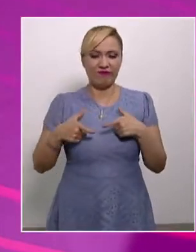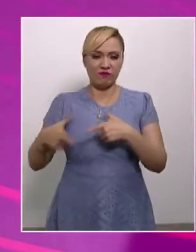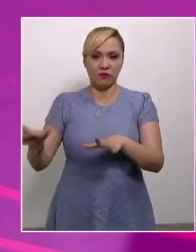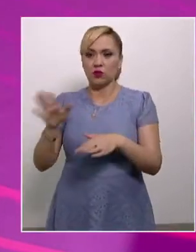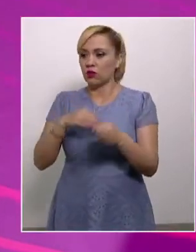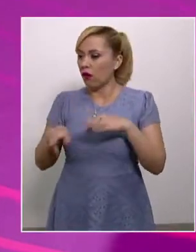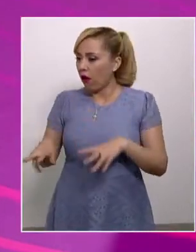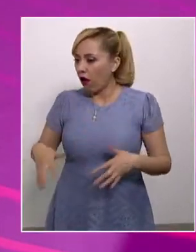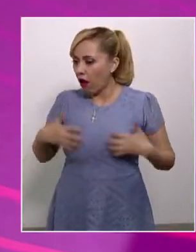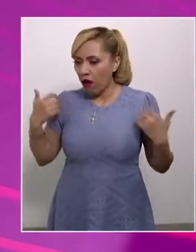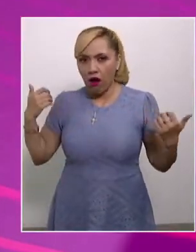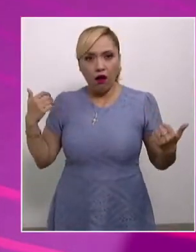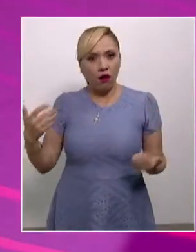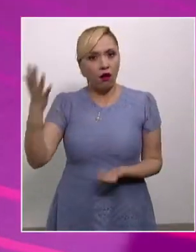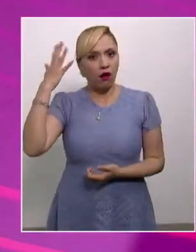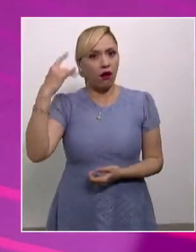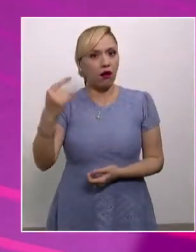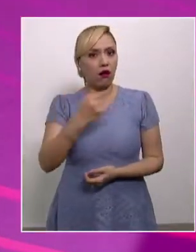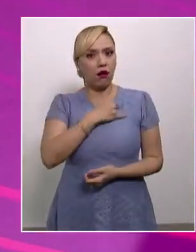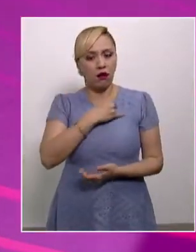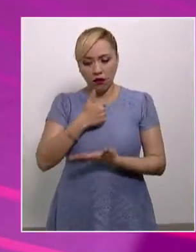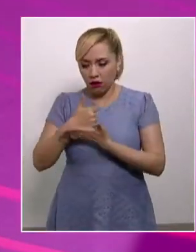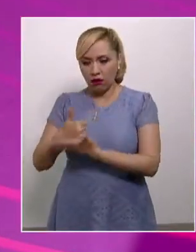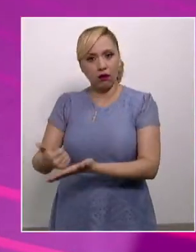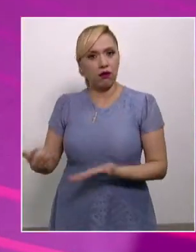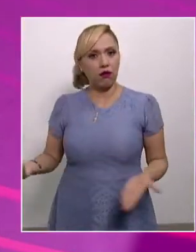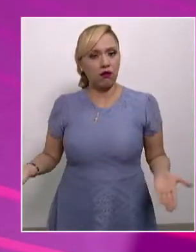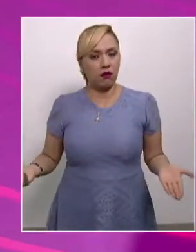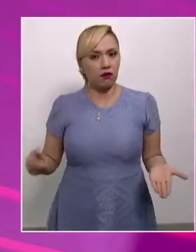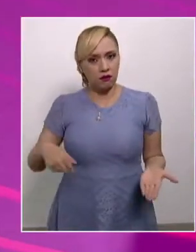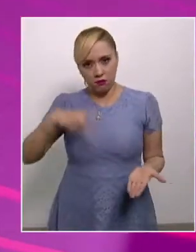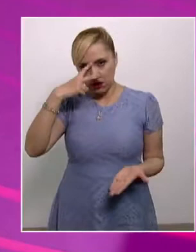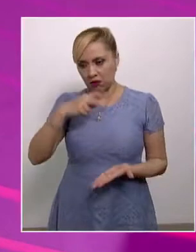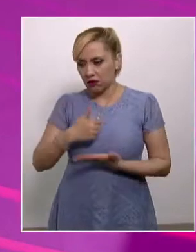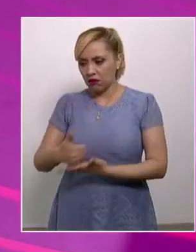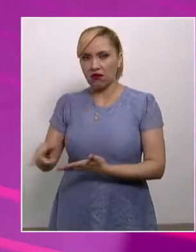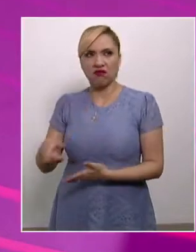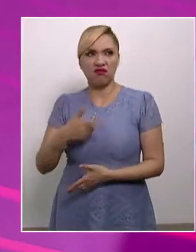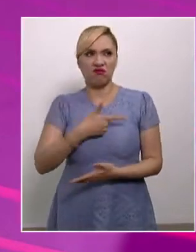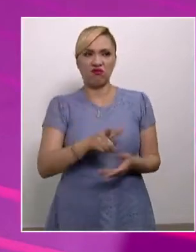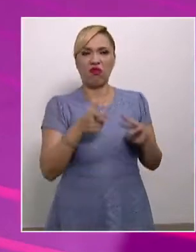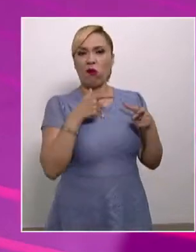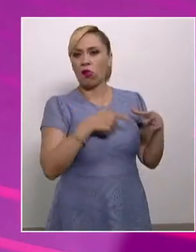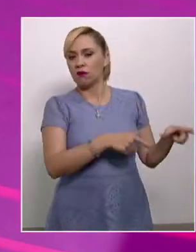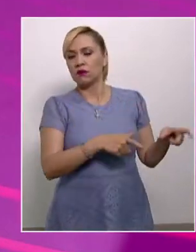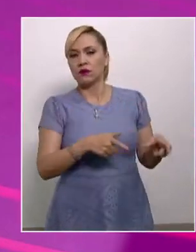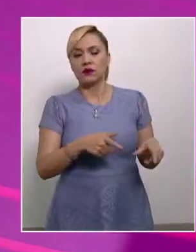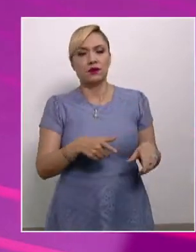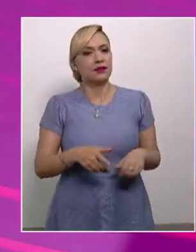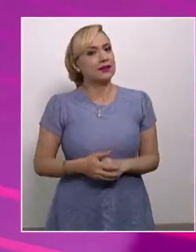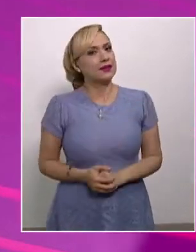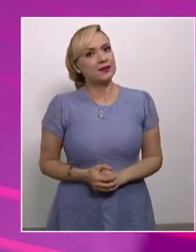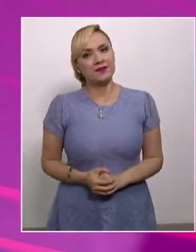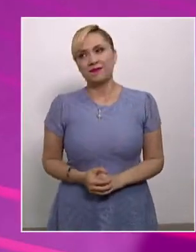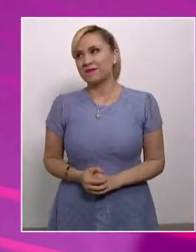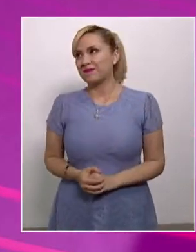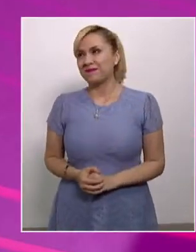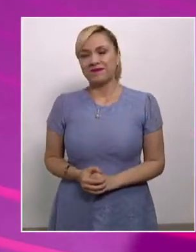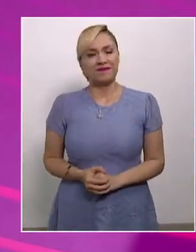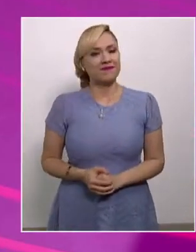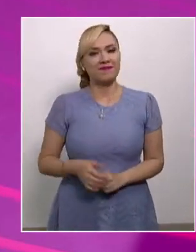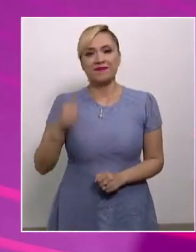contra la población que está en desplazamiento, pero no es en sí el rechazo xenófobo por el extranjero. En realidad es una